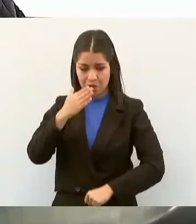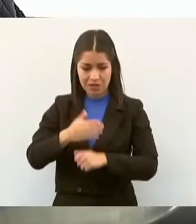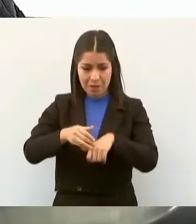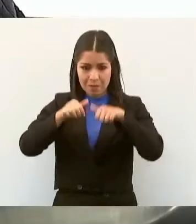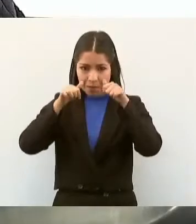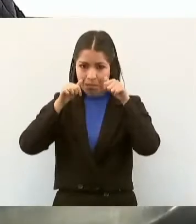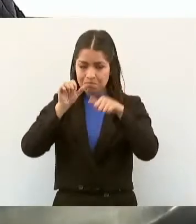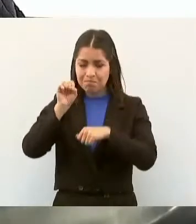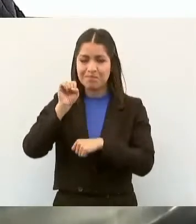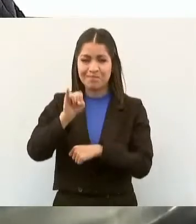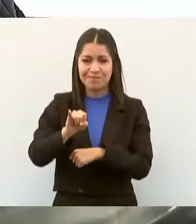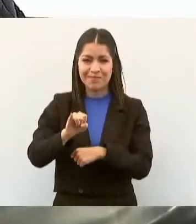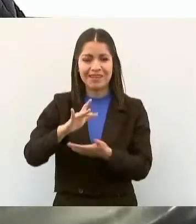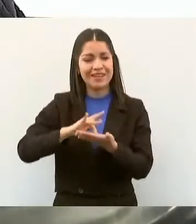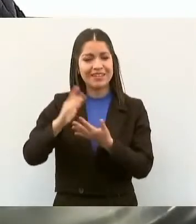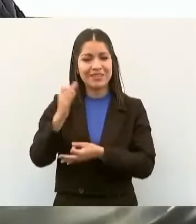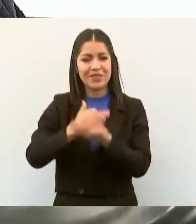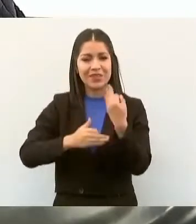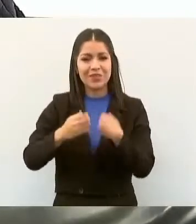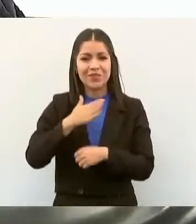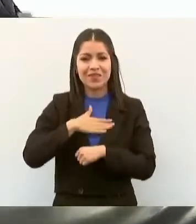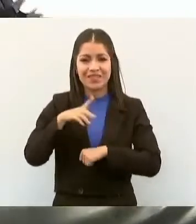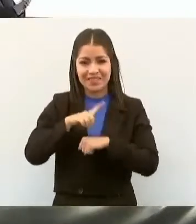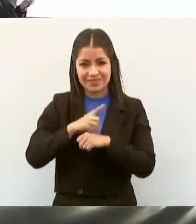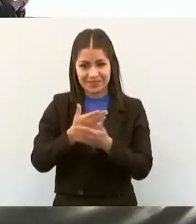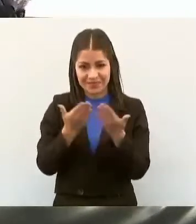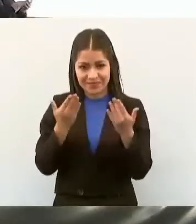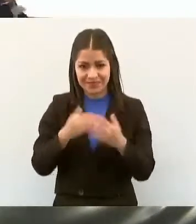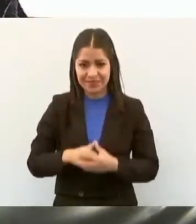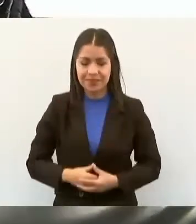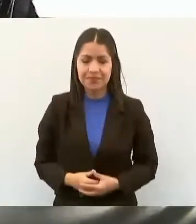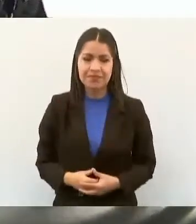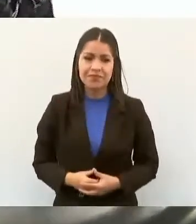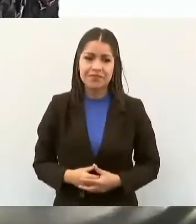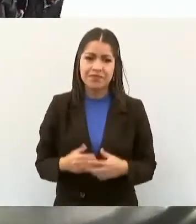Seguro Social. Muchísimas gracias a todos. Buen día.